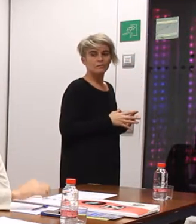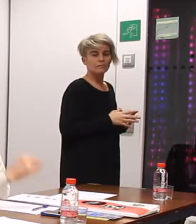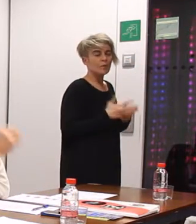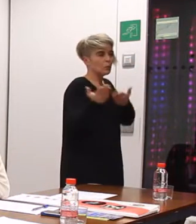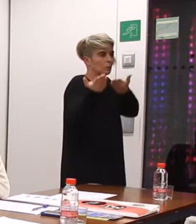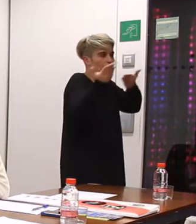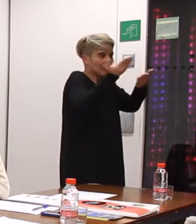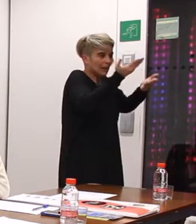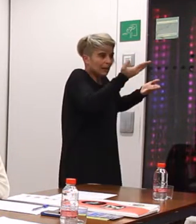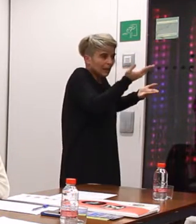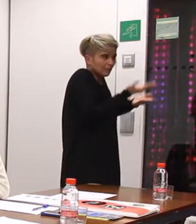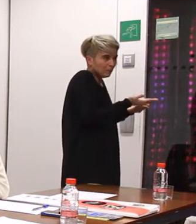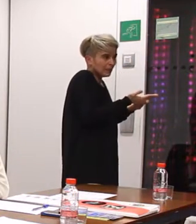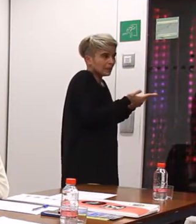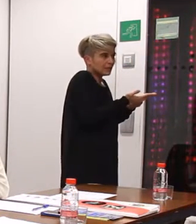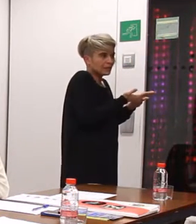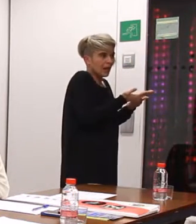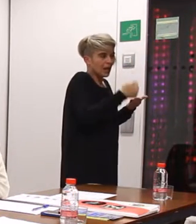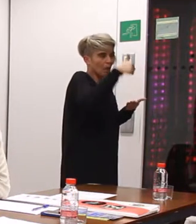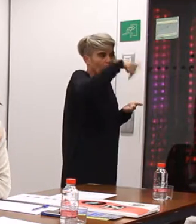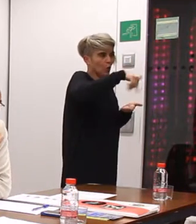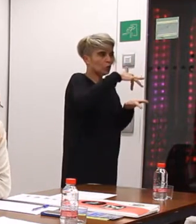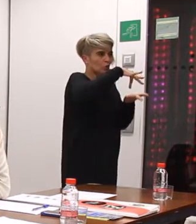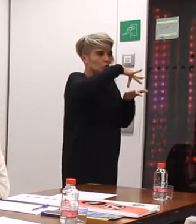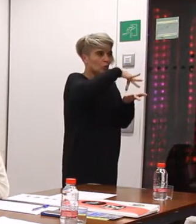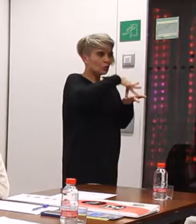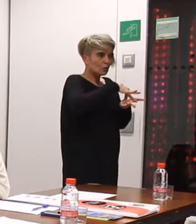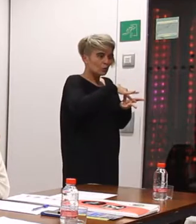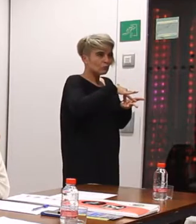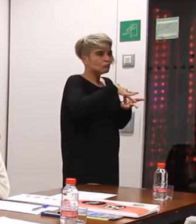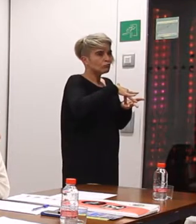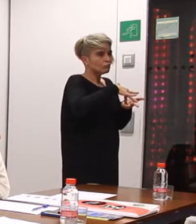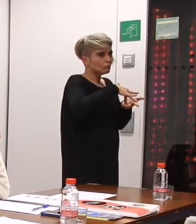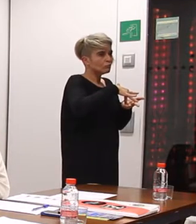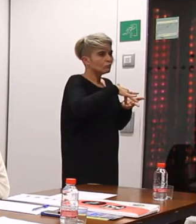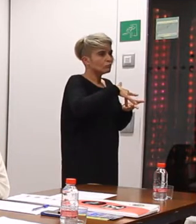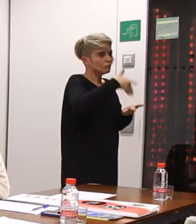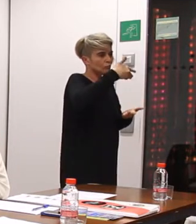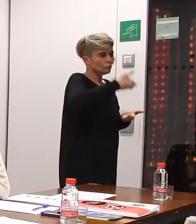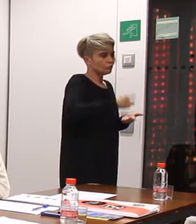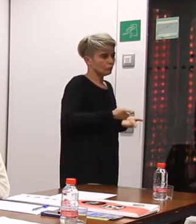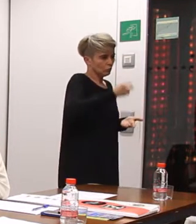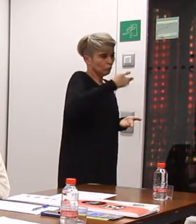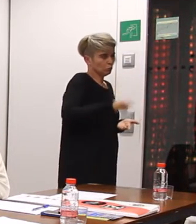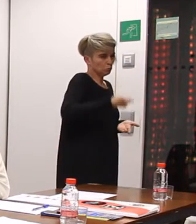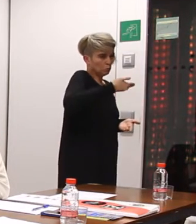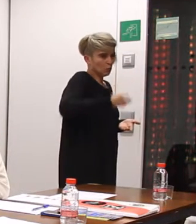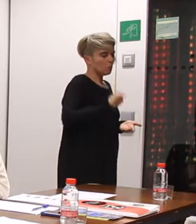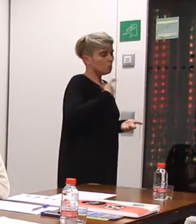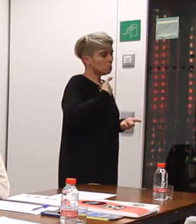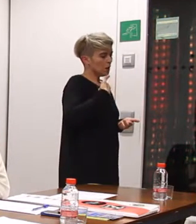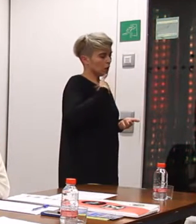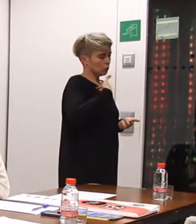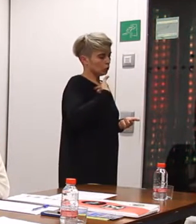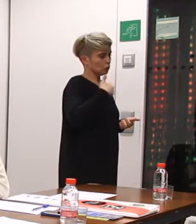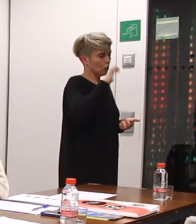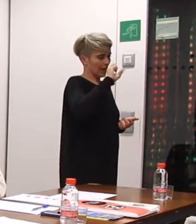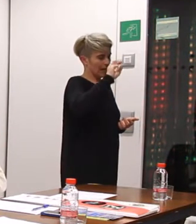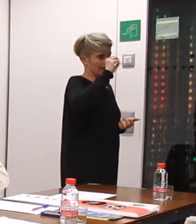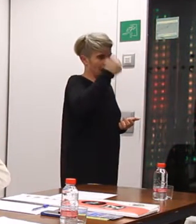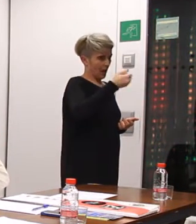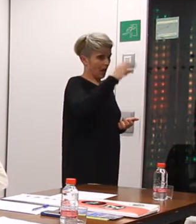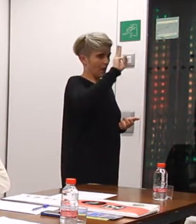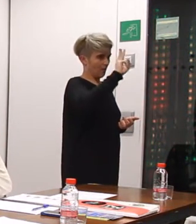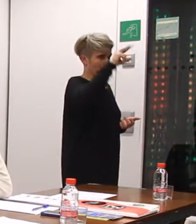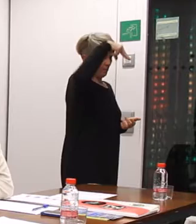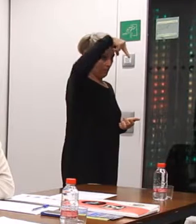os invitáis a un acto pues de bastante enjundia, ¿no? Para nosotros como EAPN, que son las